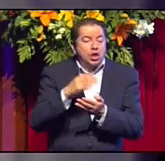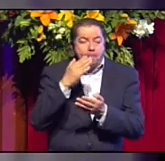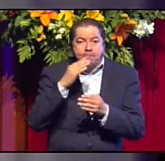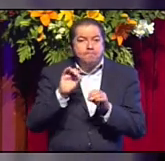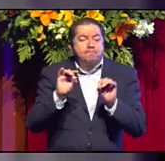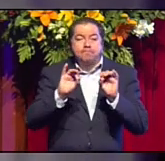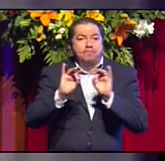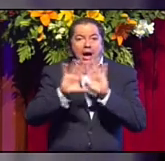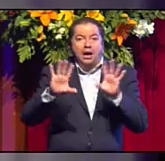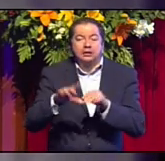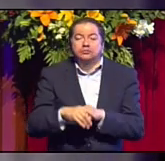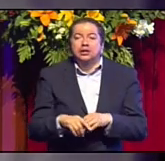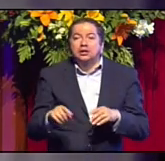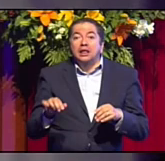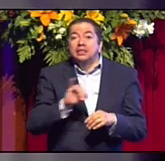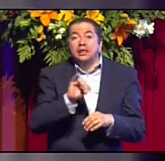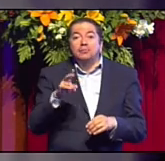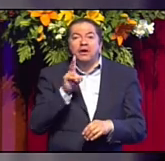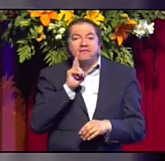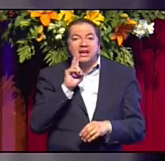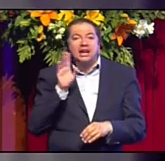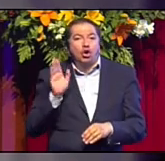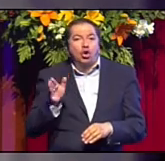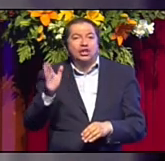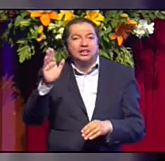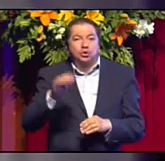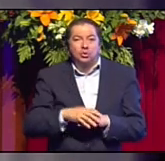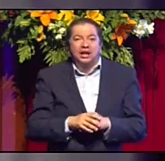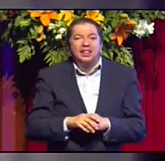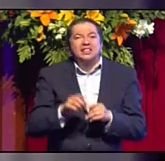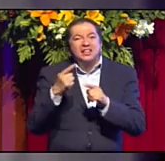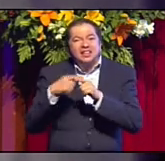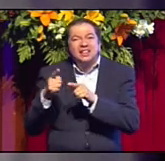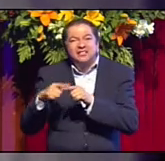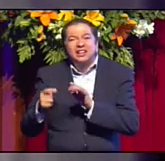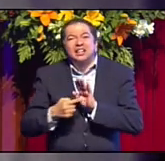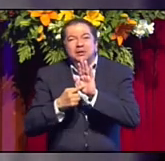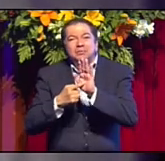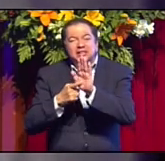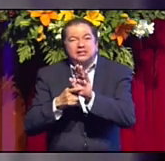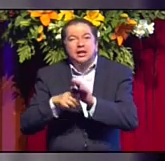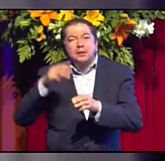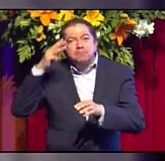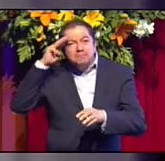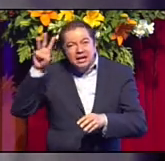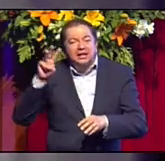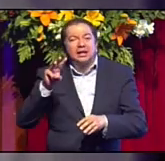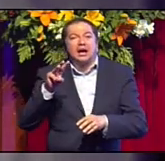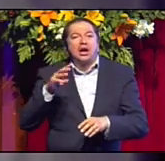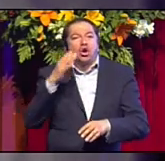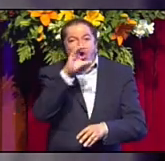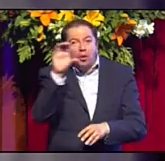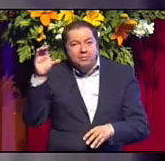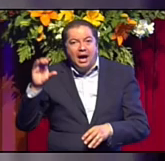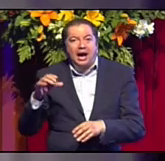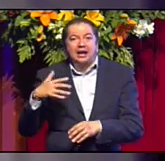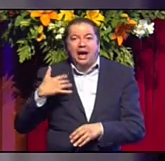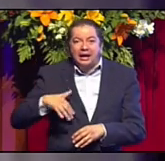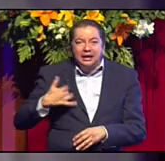tienen. Y el día viernes seguimos con diferentes exposiciones mexicanas, colombianas, argentinas,